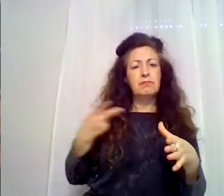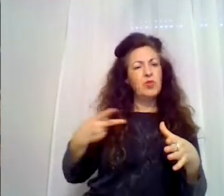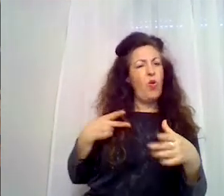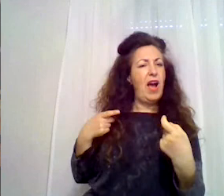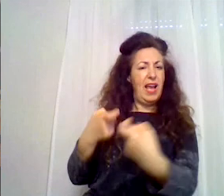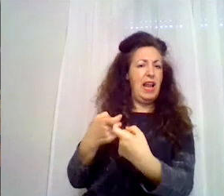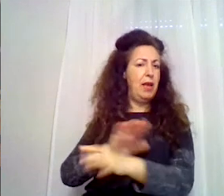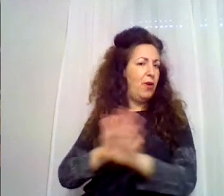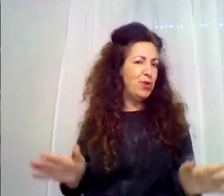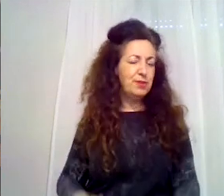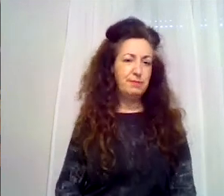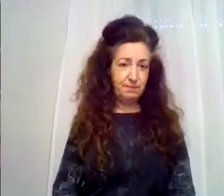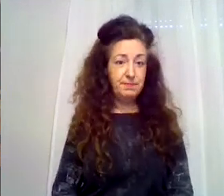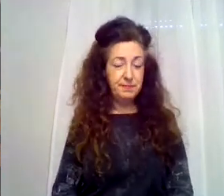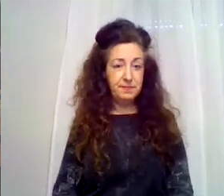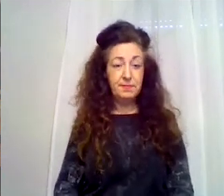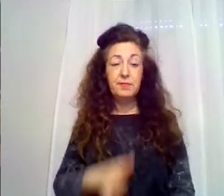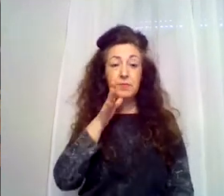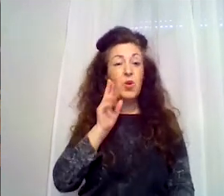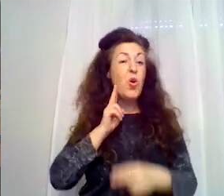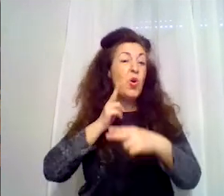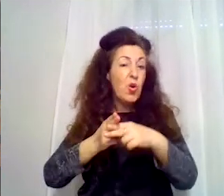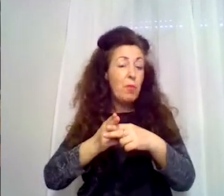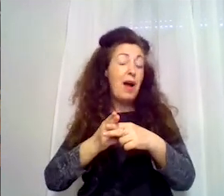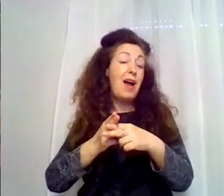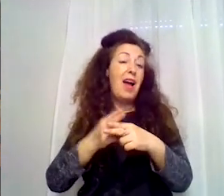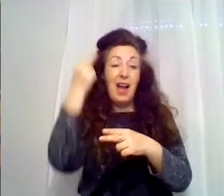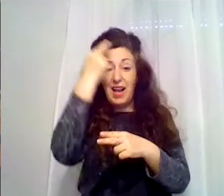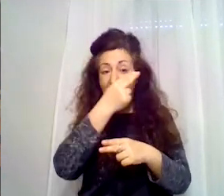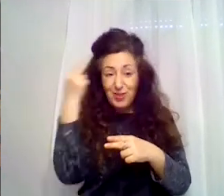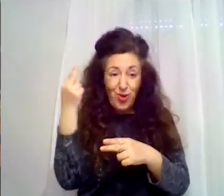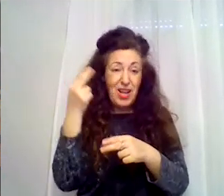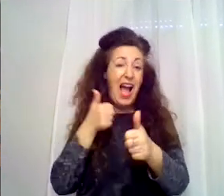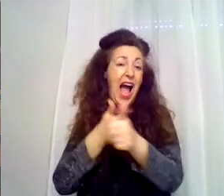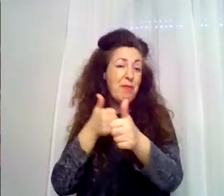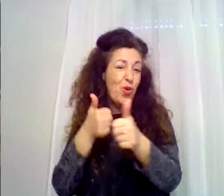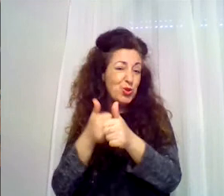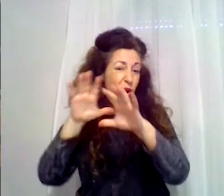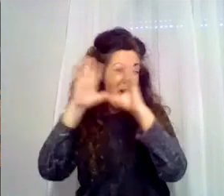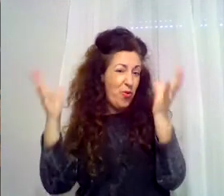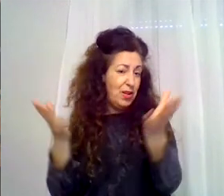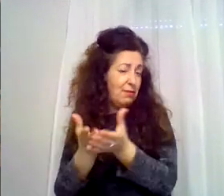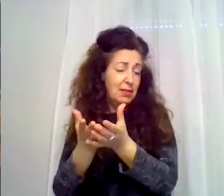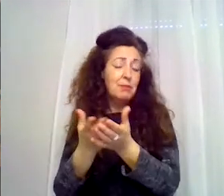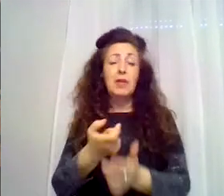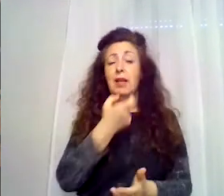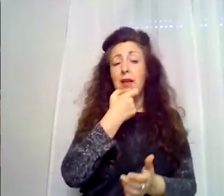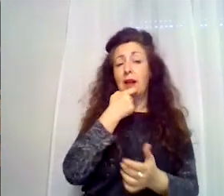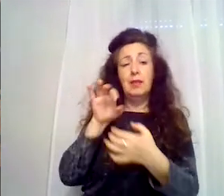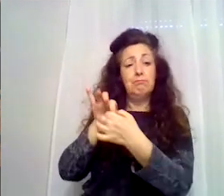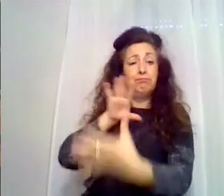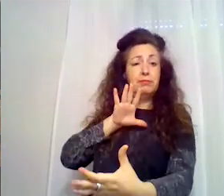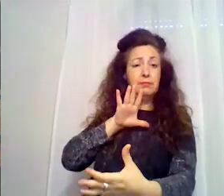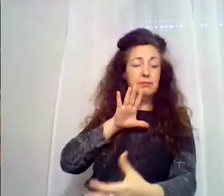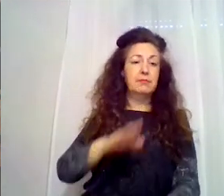en el sentido de Roma católica, apostólica y universal. Y además, Católica es universal. una